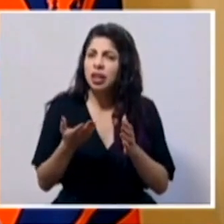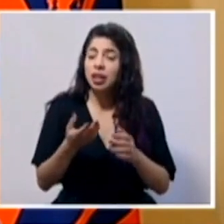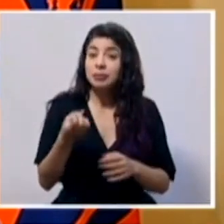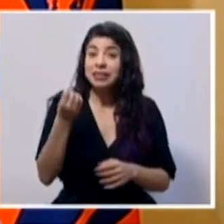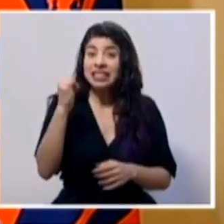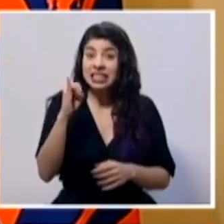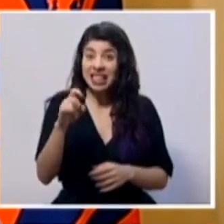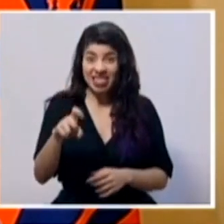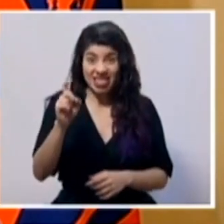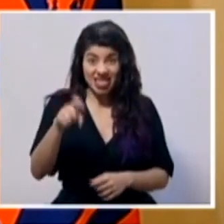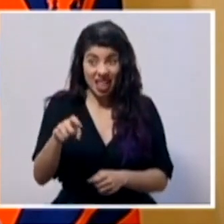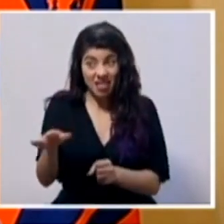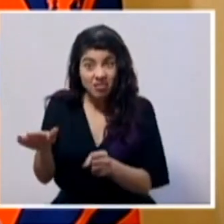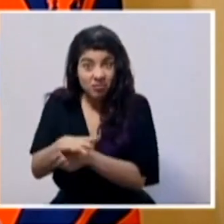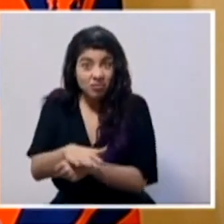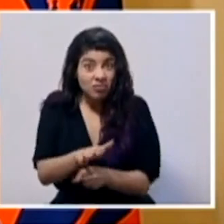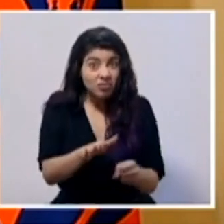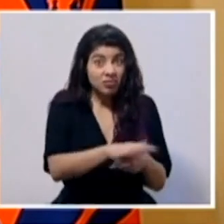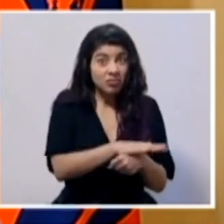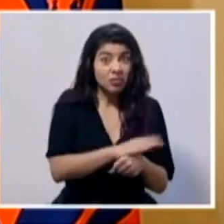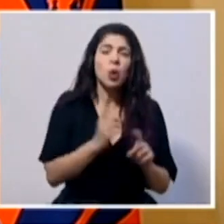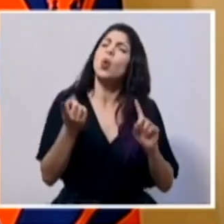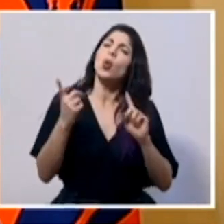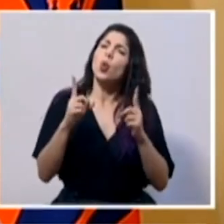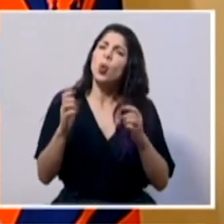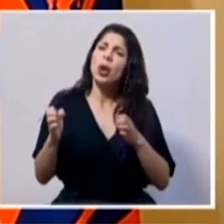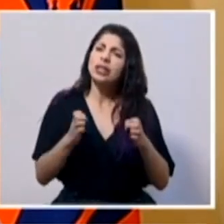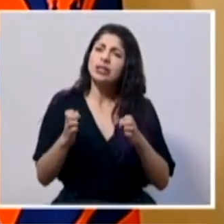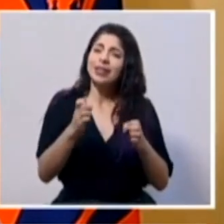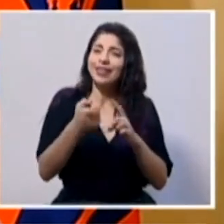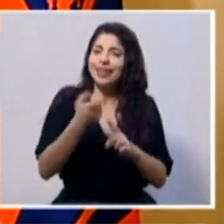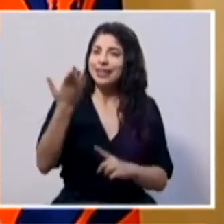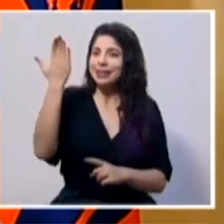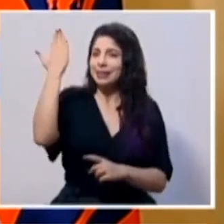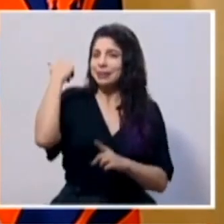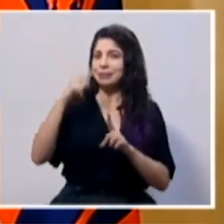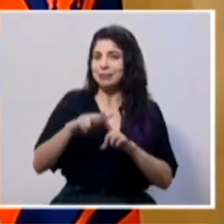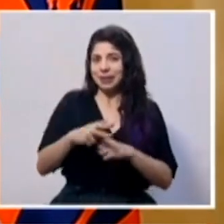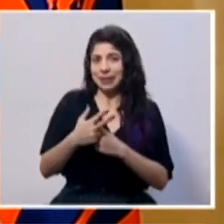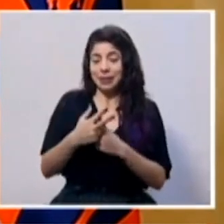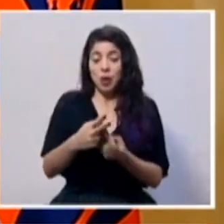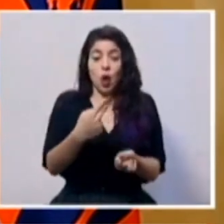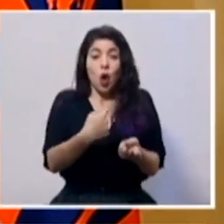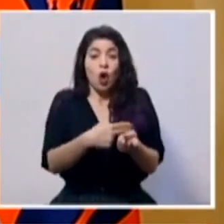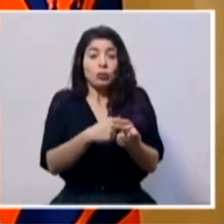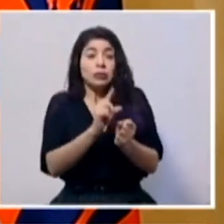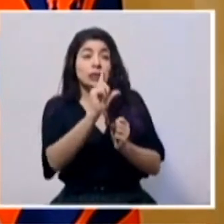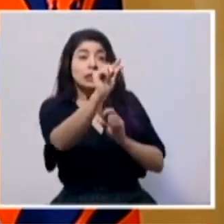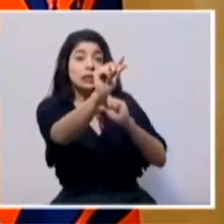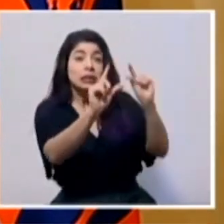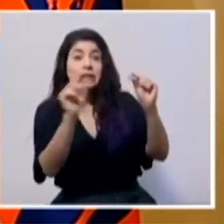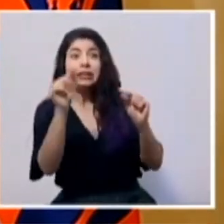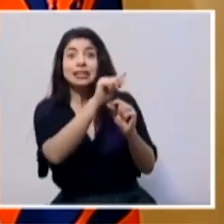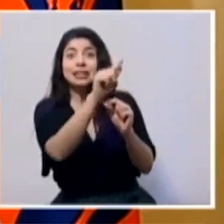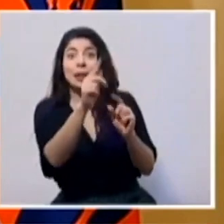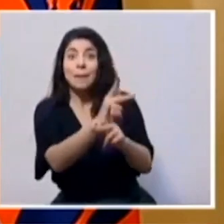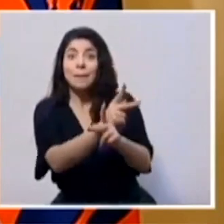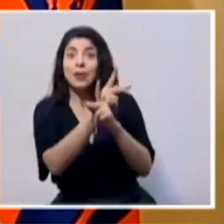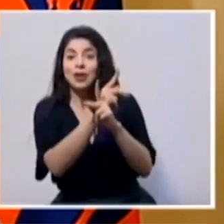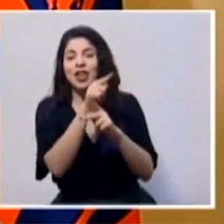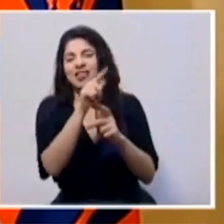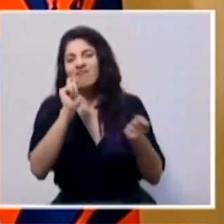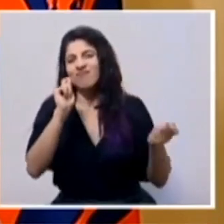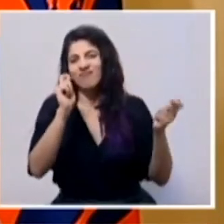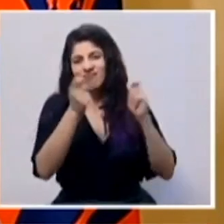todas estas camas, la estrategia que hemos planteado desde el inicio de proteger los hospitales regionales y periféricos ya tendría que cambiar,